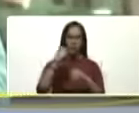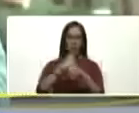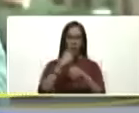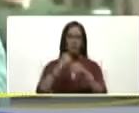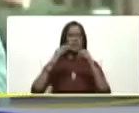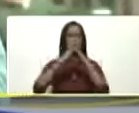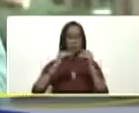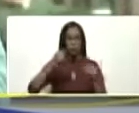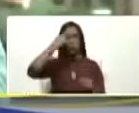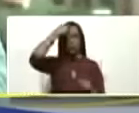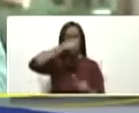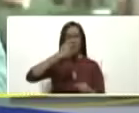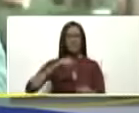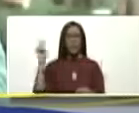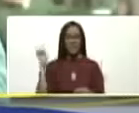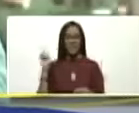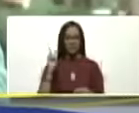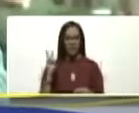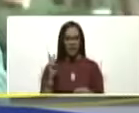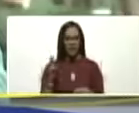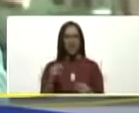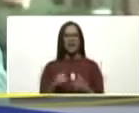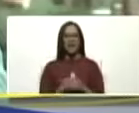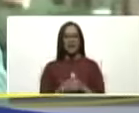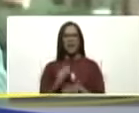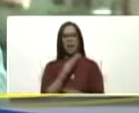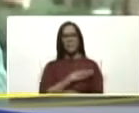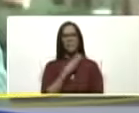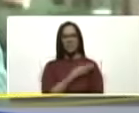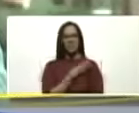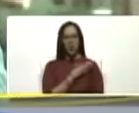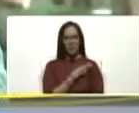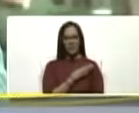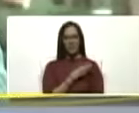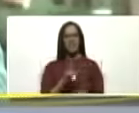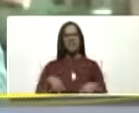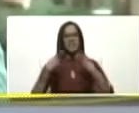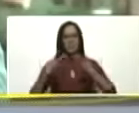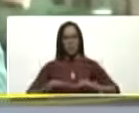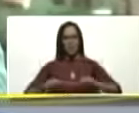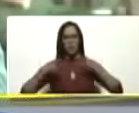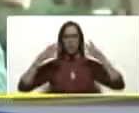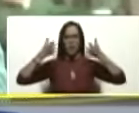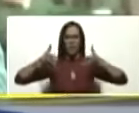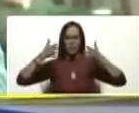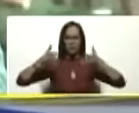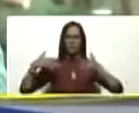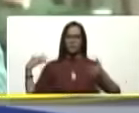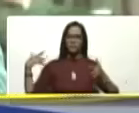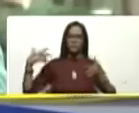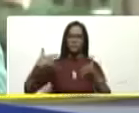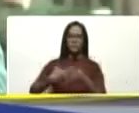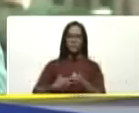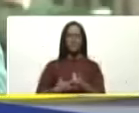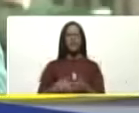todo el pueblo de Venezuela a través de las grandes misiones de nueva generación y a través de los